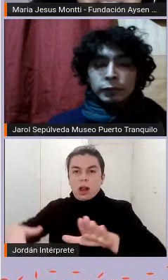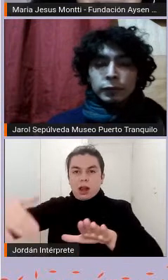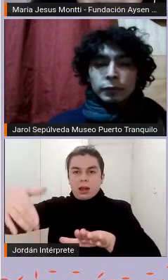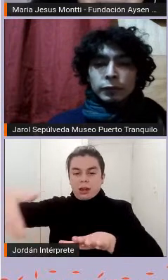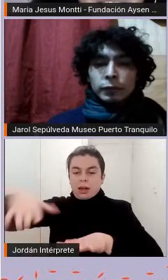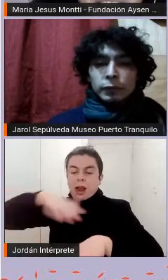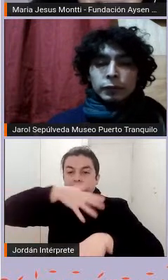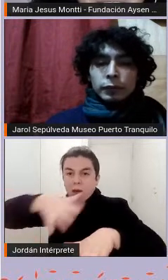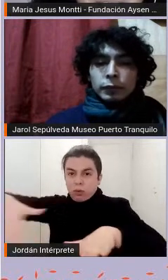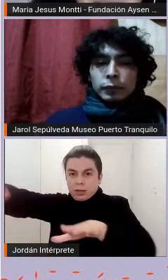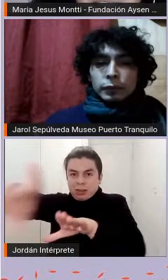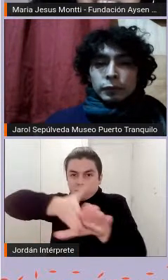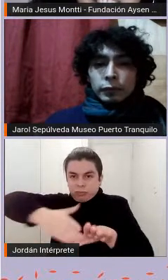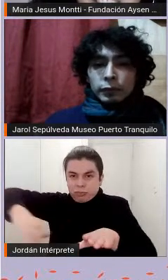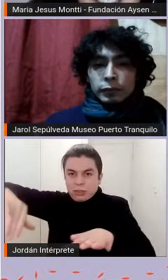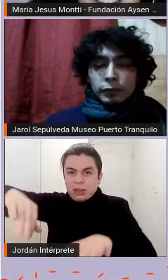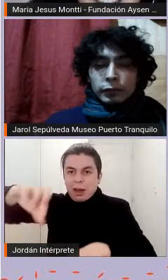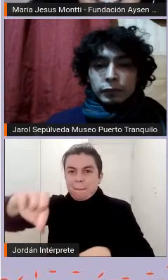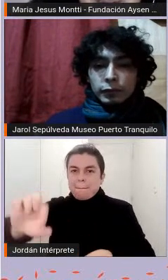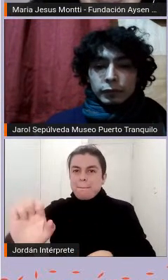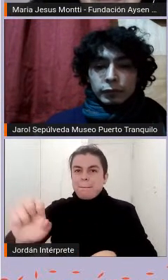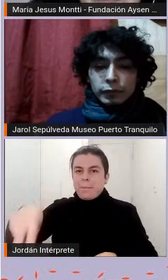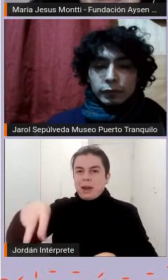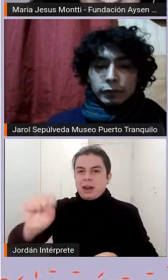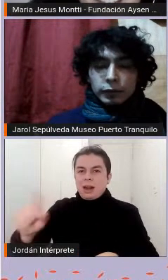varazón masiva de ballenas.